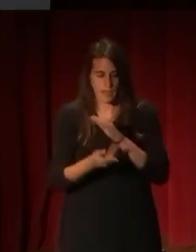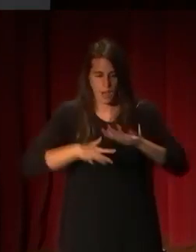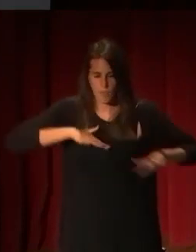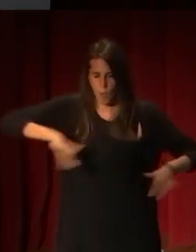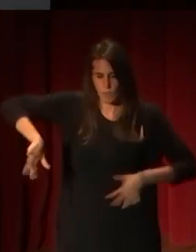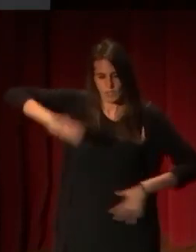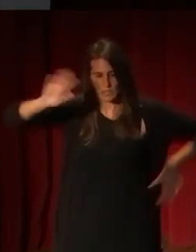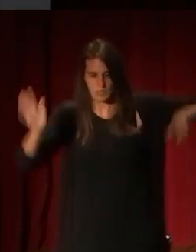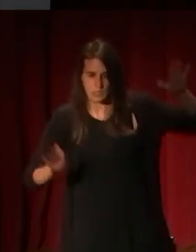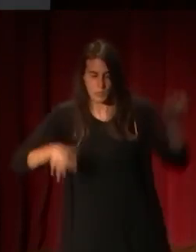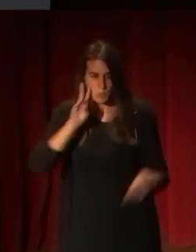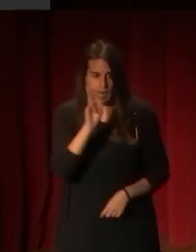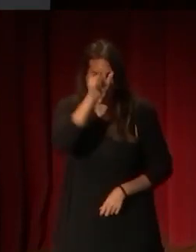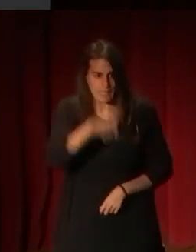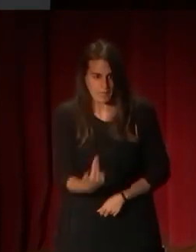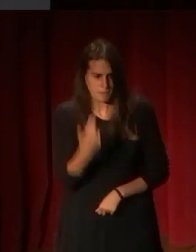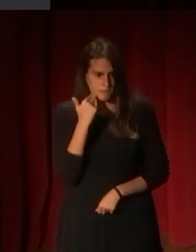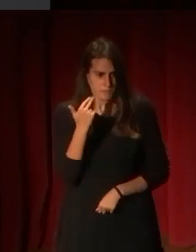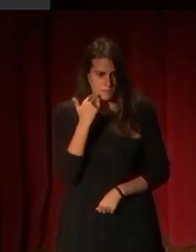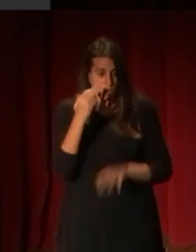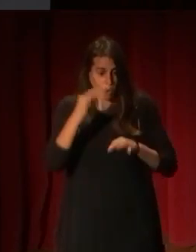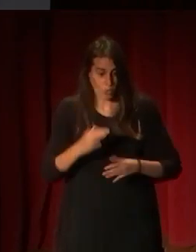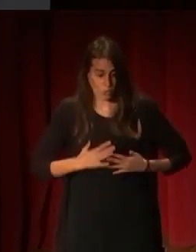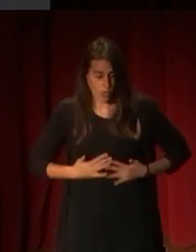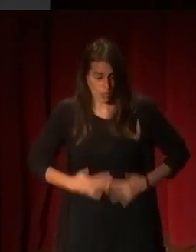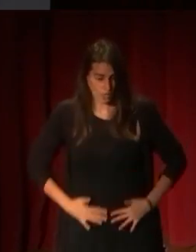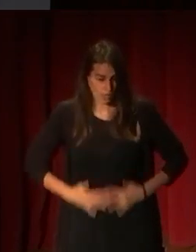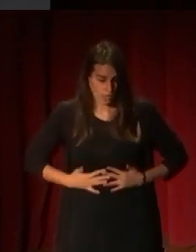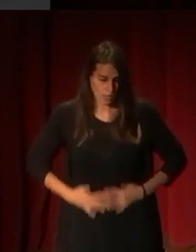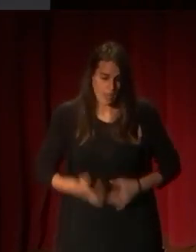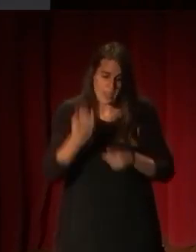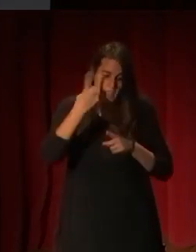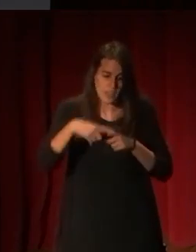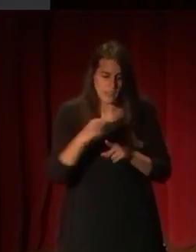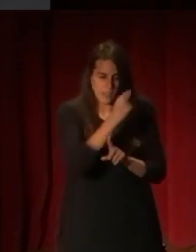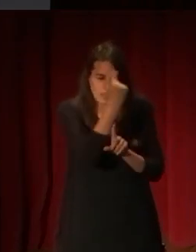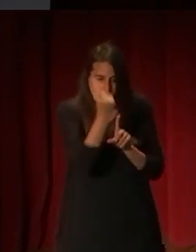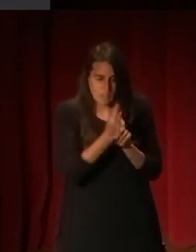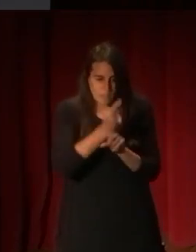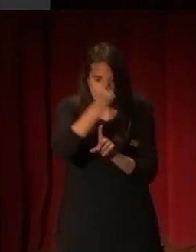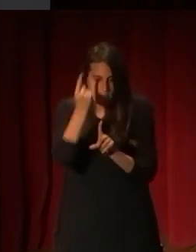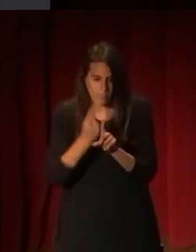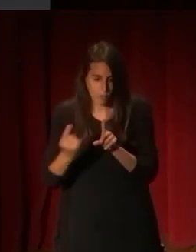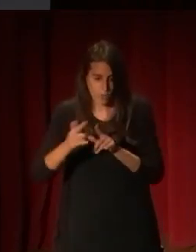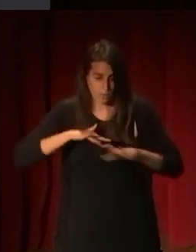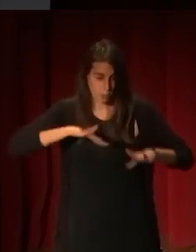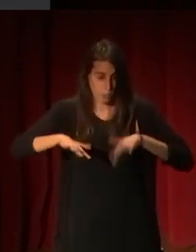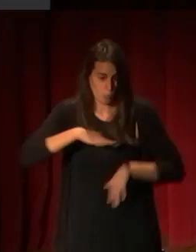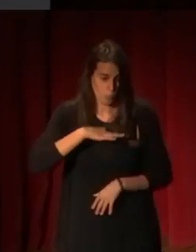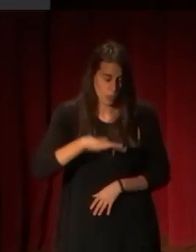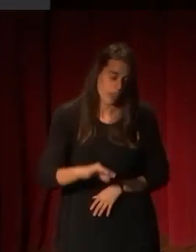que espantaban a la gente y en el lomo llevaba distintas figuras también articuladas generalmente